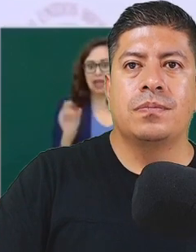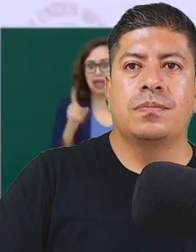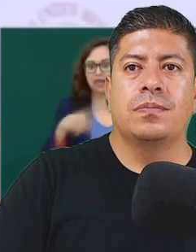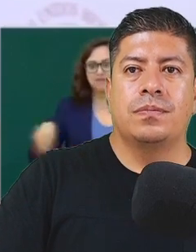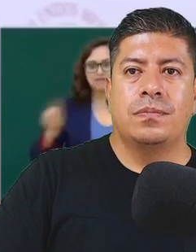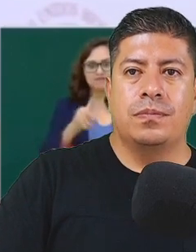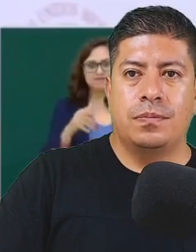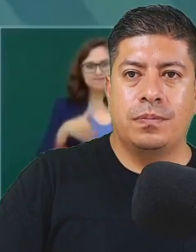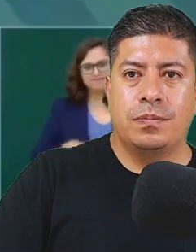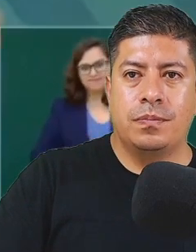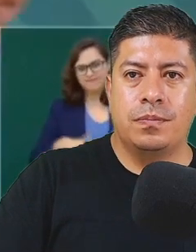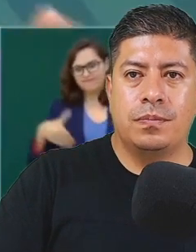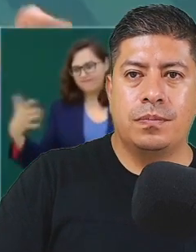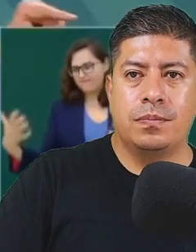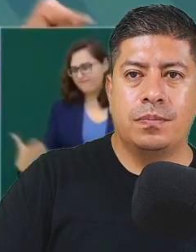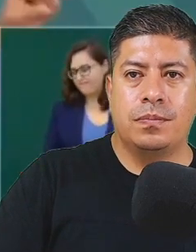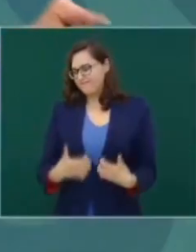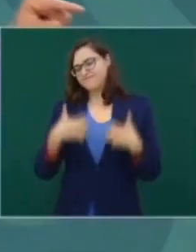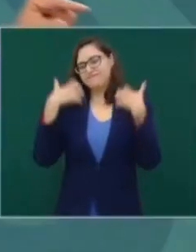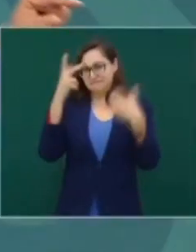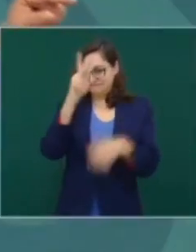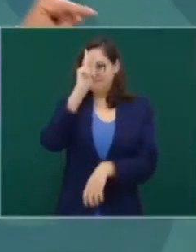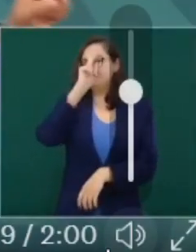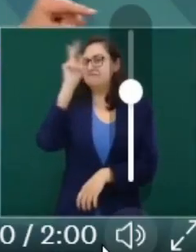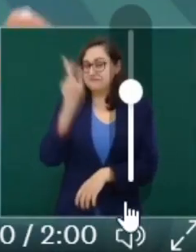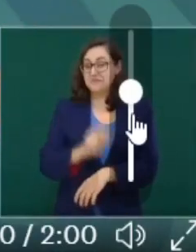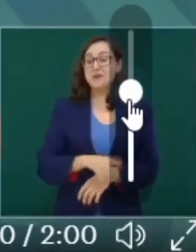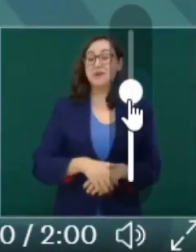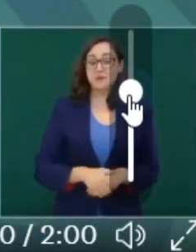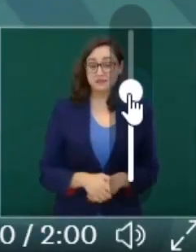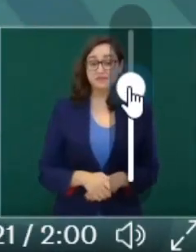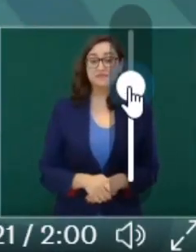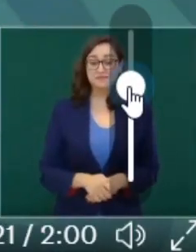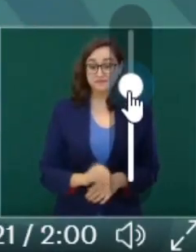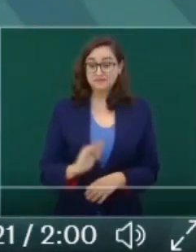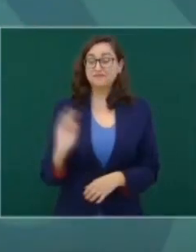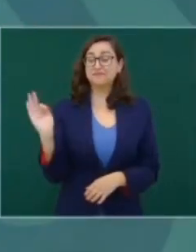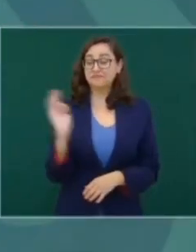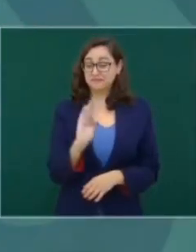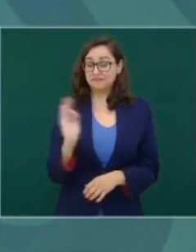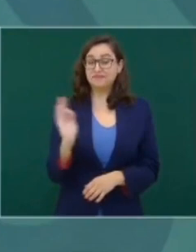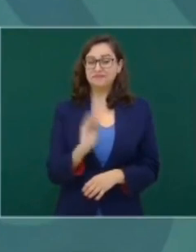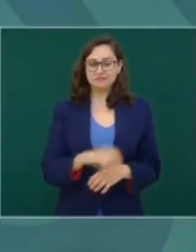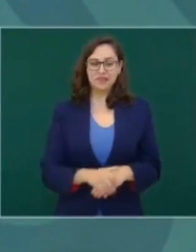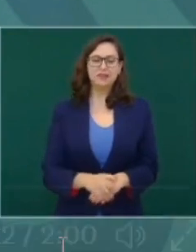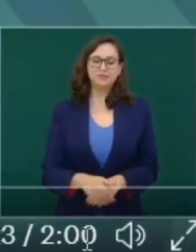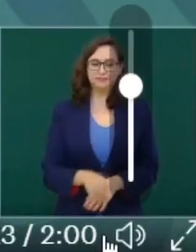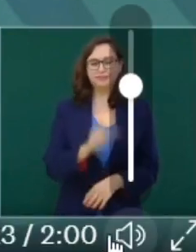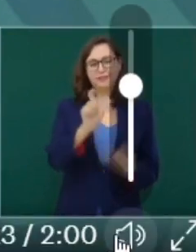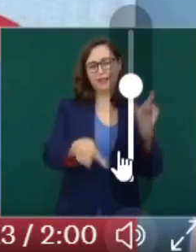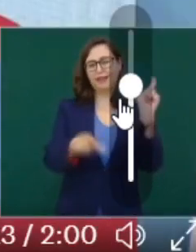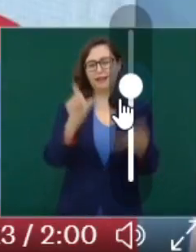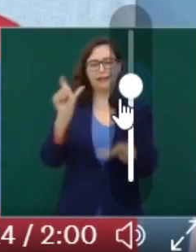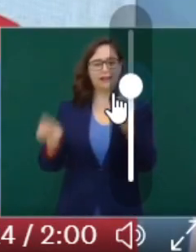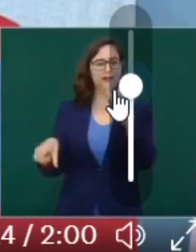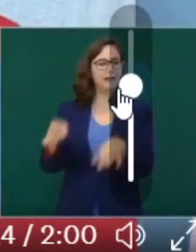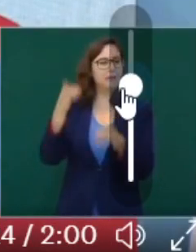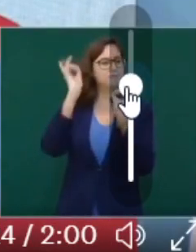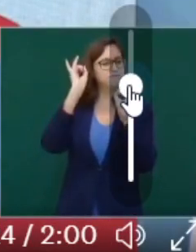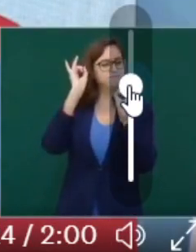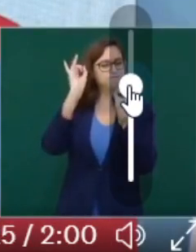litio que lo de la reforma eléctrica. Los conozco bastante.